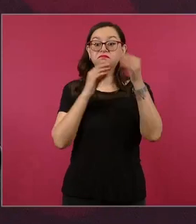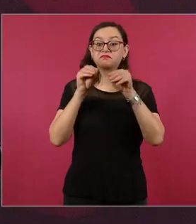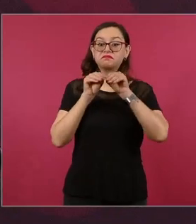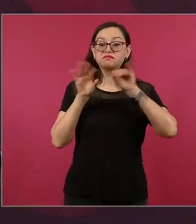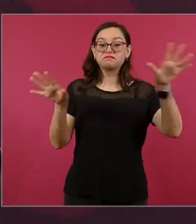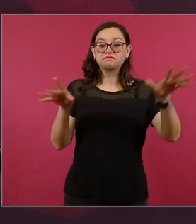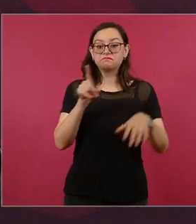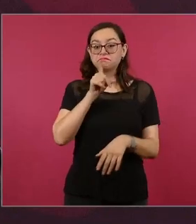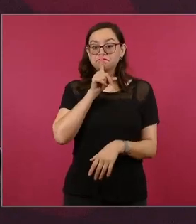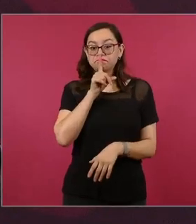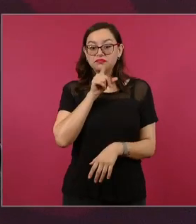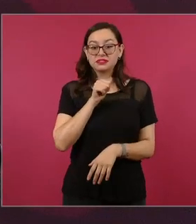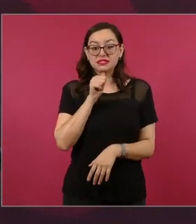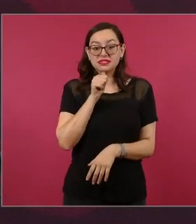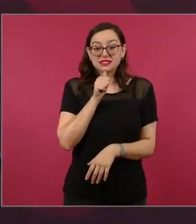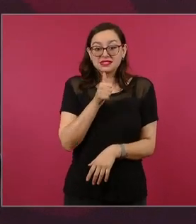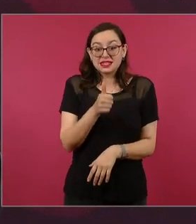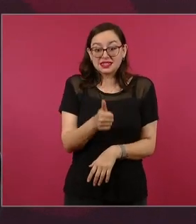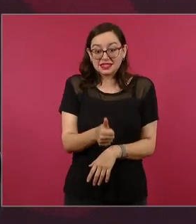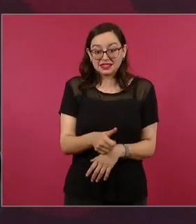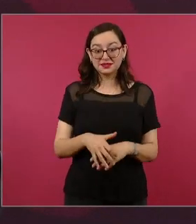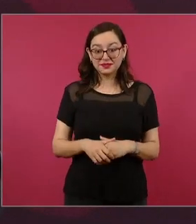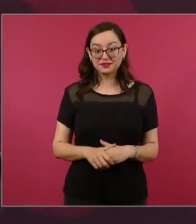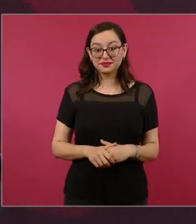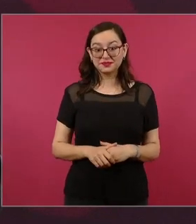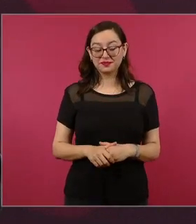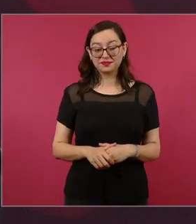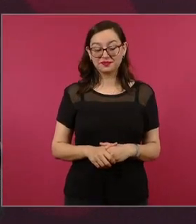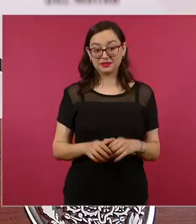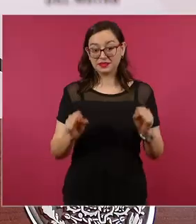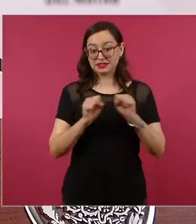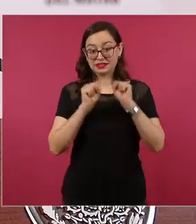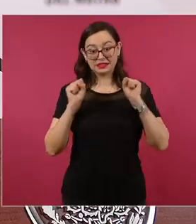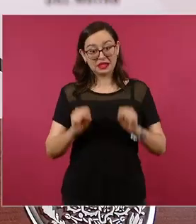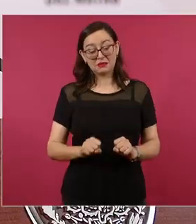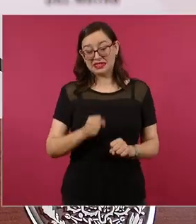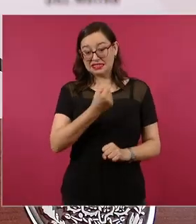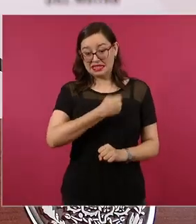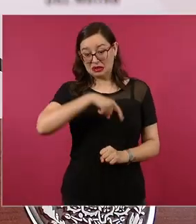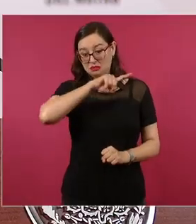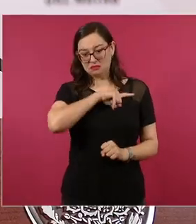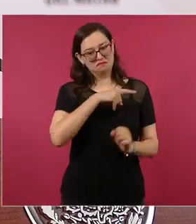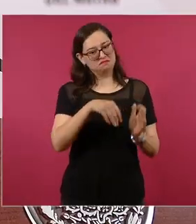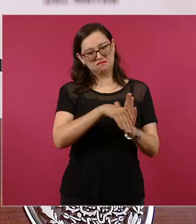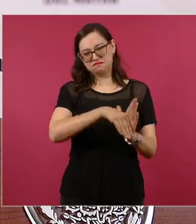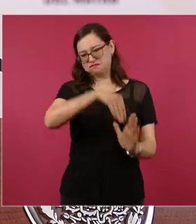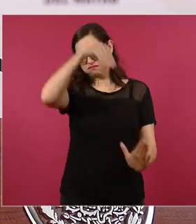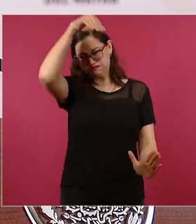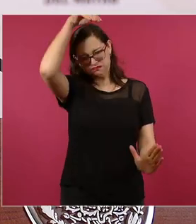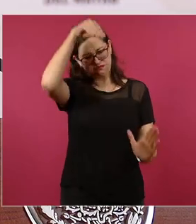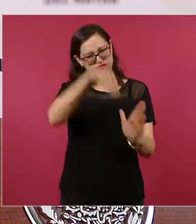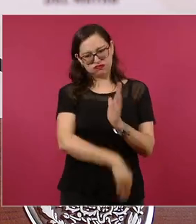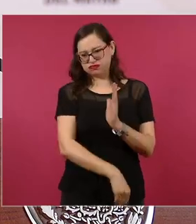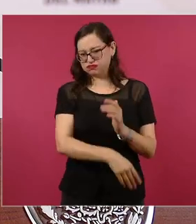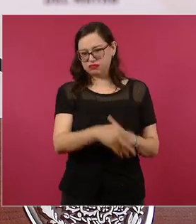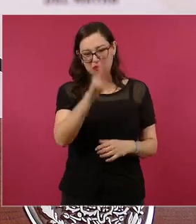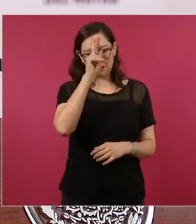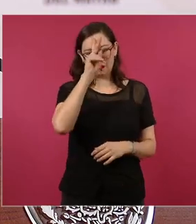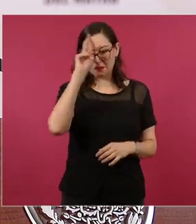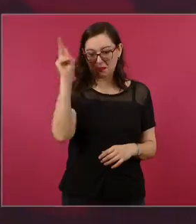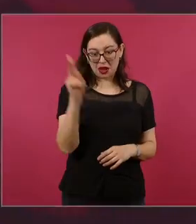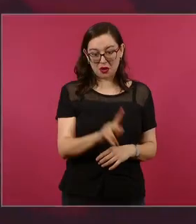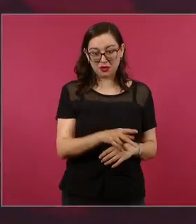pero estaba peor que el sistema educativo. Tan es así que nos